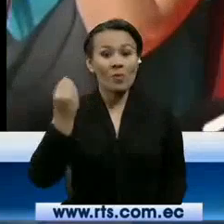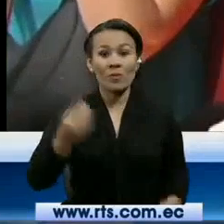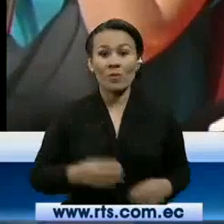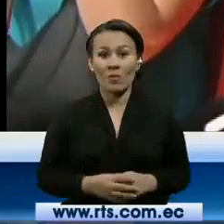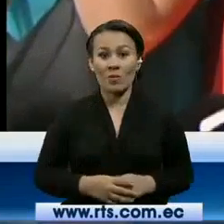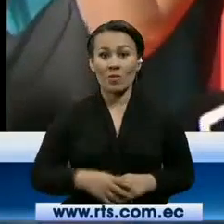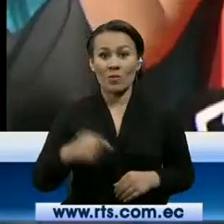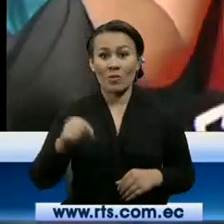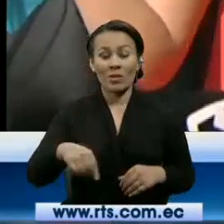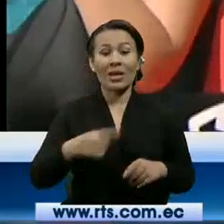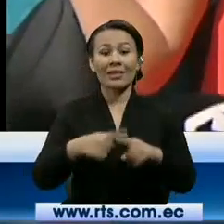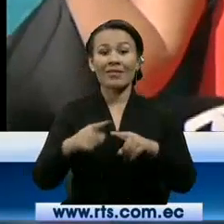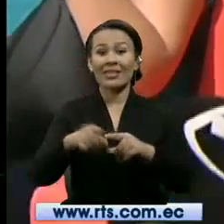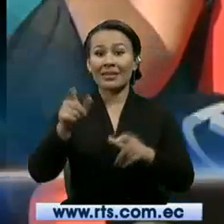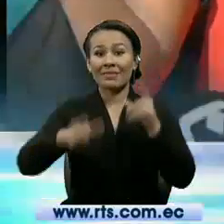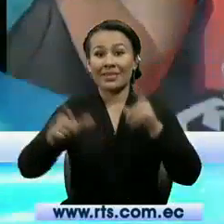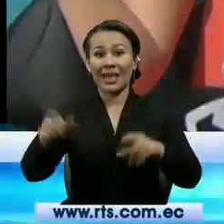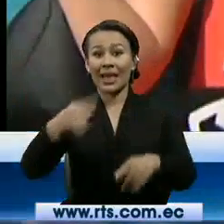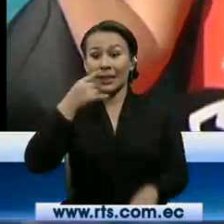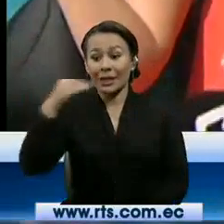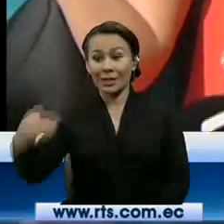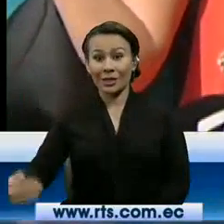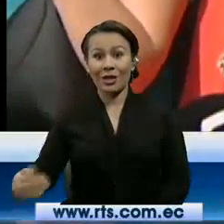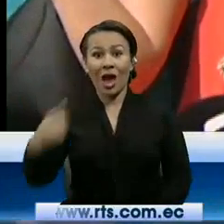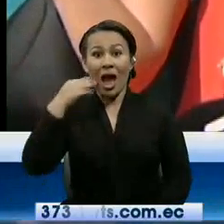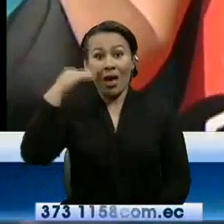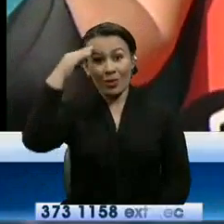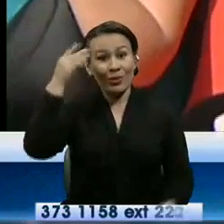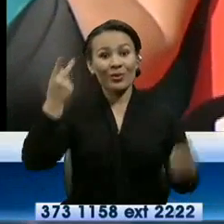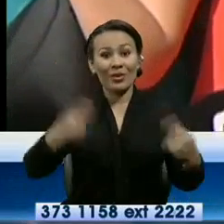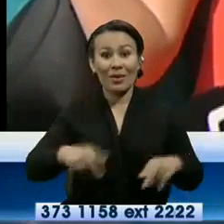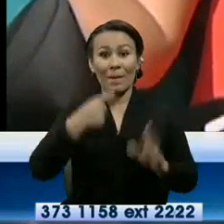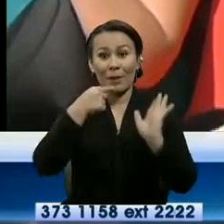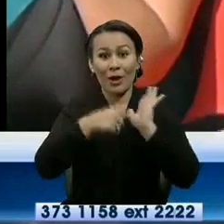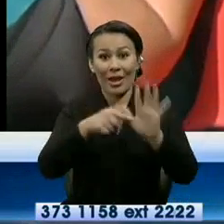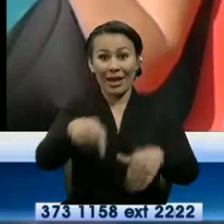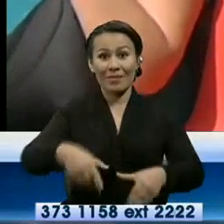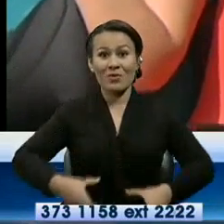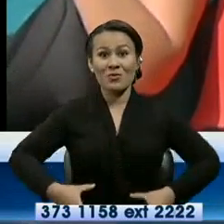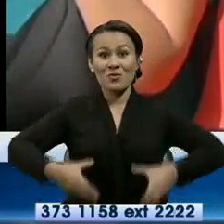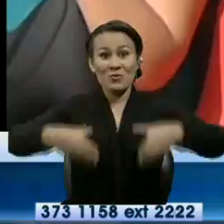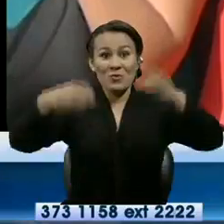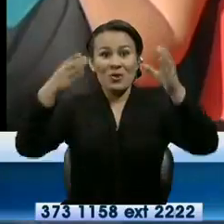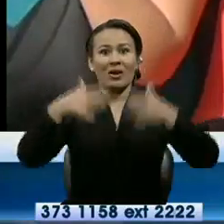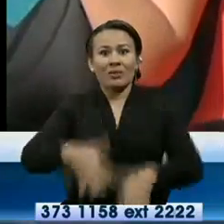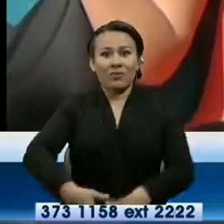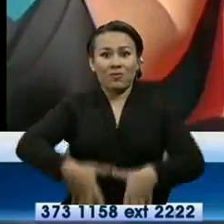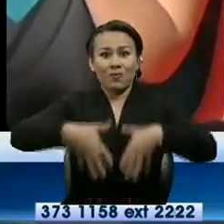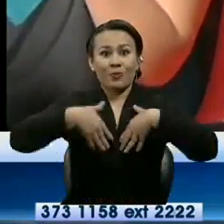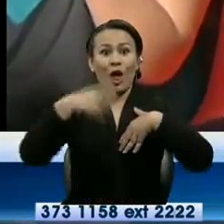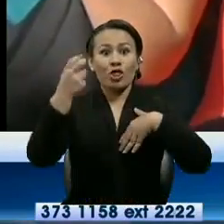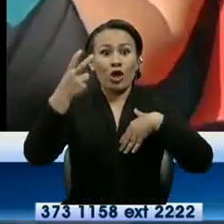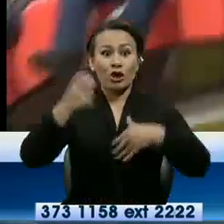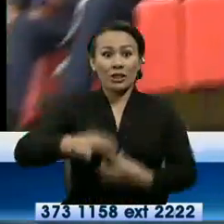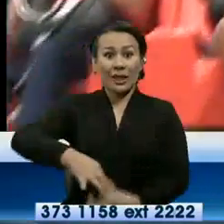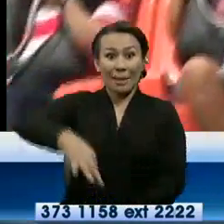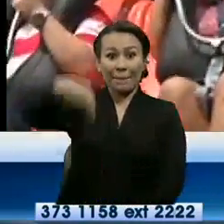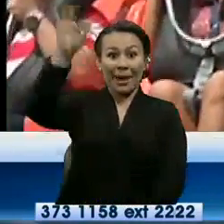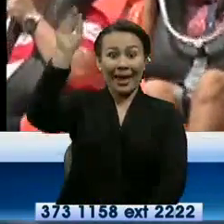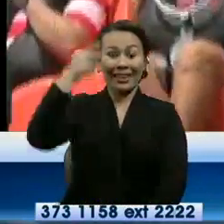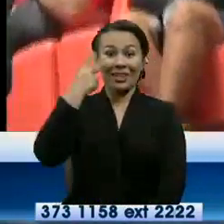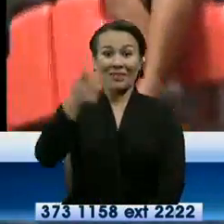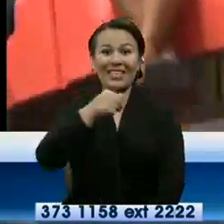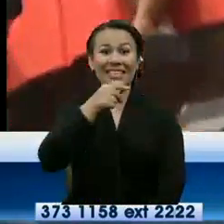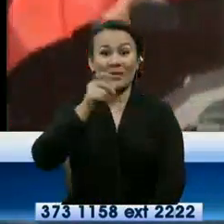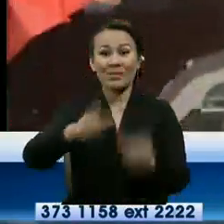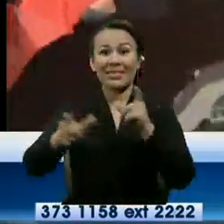Hay atractivo para todo público, desde los más pequeños hasta los adultos, como por ejemplo en este, el Sky Tower de 12 metros. Esto es